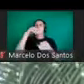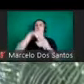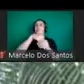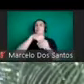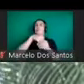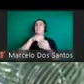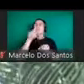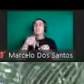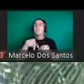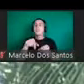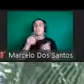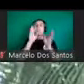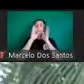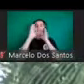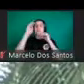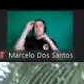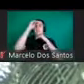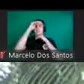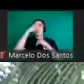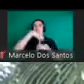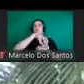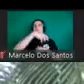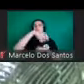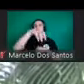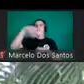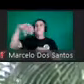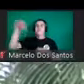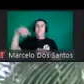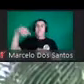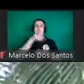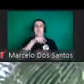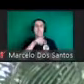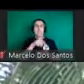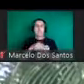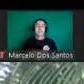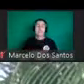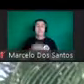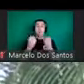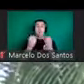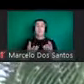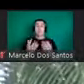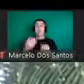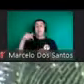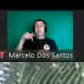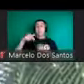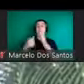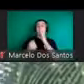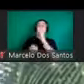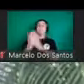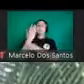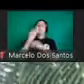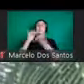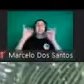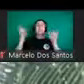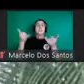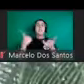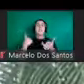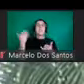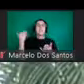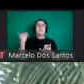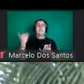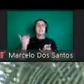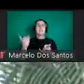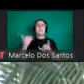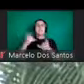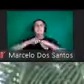Y la idea es que esta iniciativa, que empieza en una primera fase como un proyecto piloto para las empresas